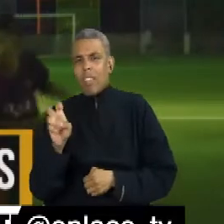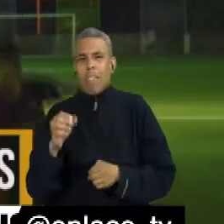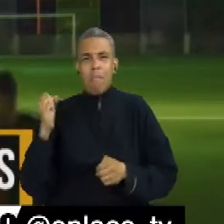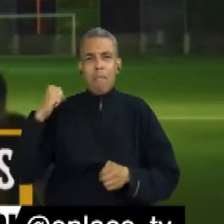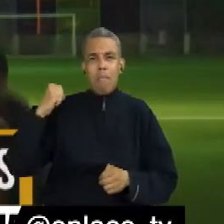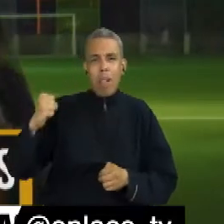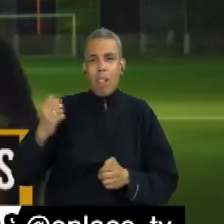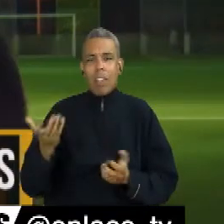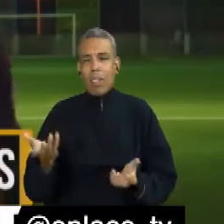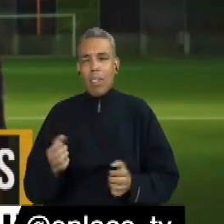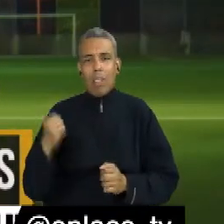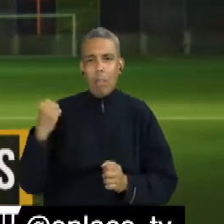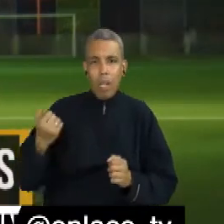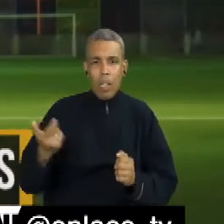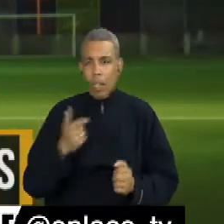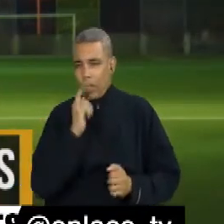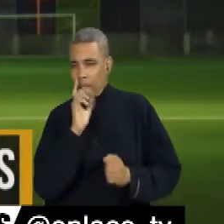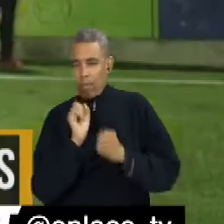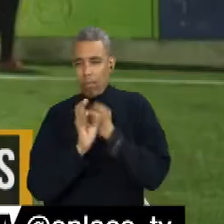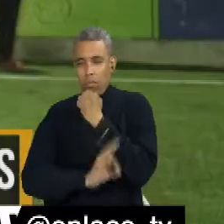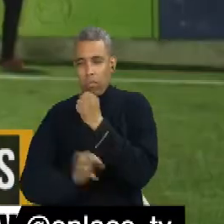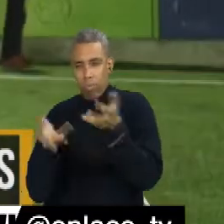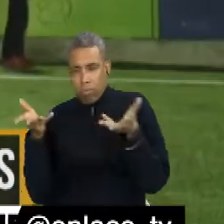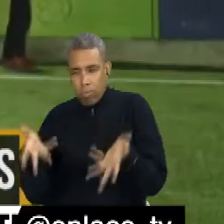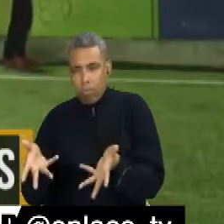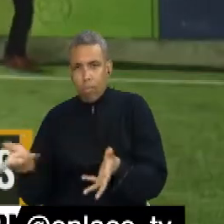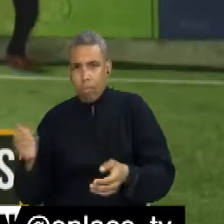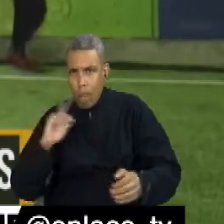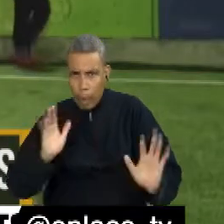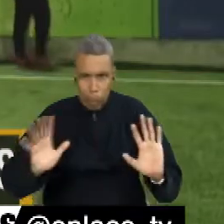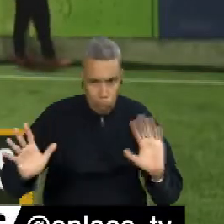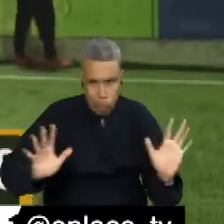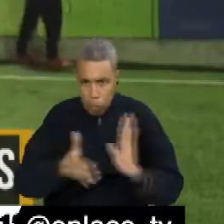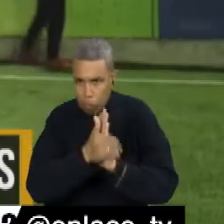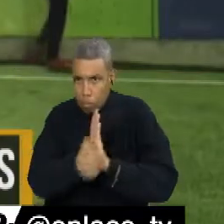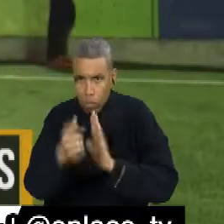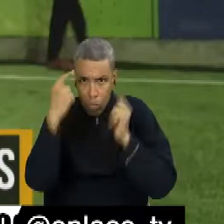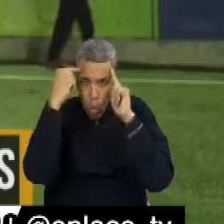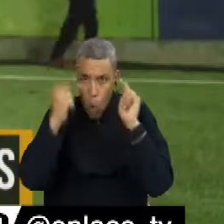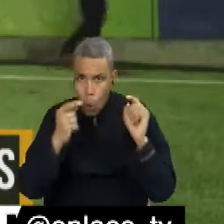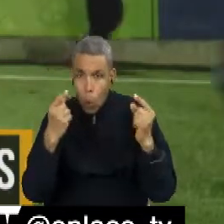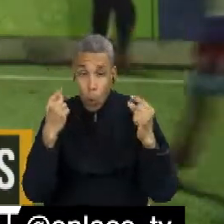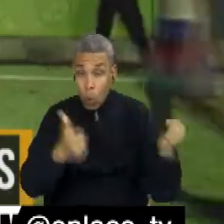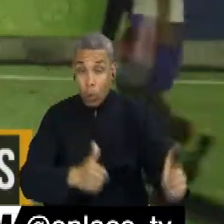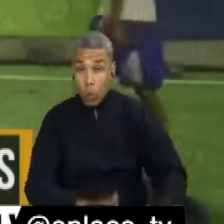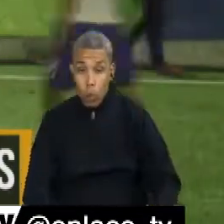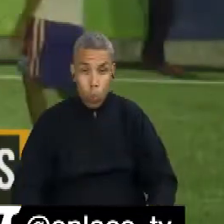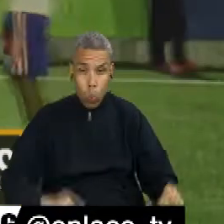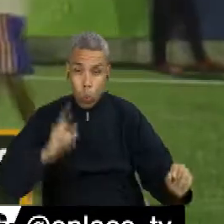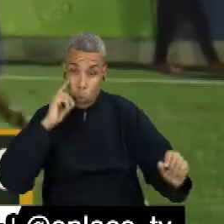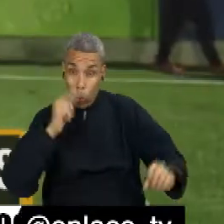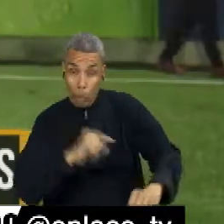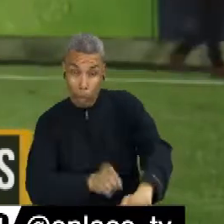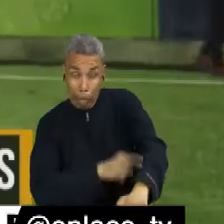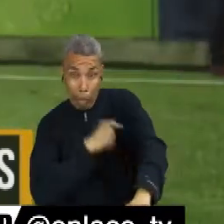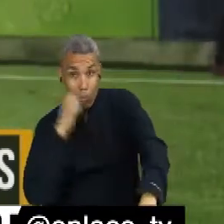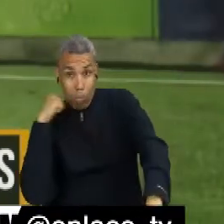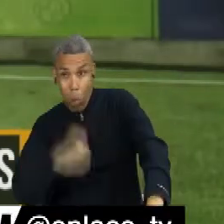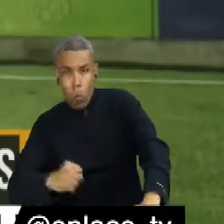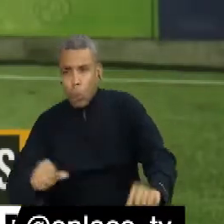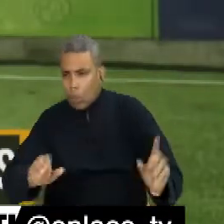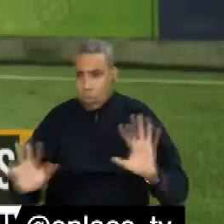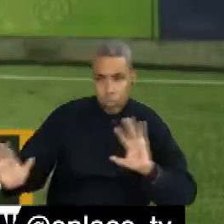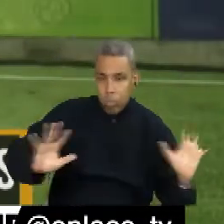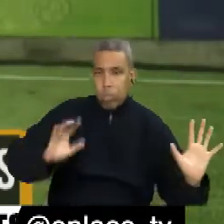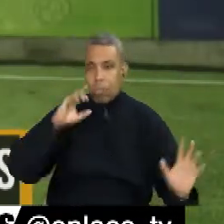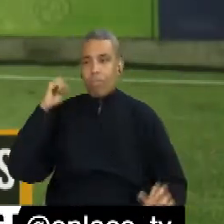personal o individual de cada uno de los muchachos. Destreza, agilidad y reflejo, entre otras las habilidades que viene practicando el club con